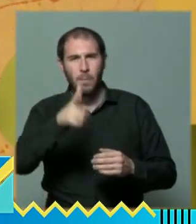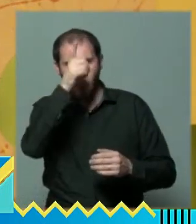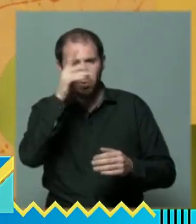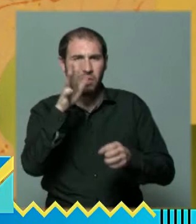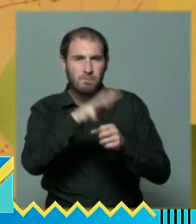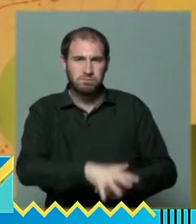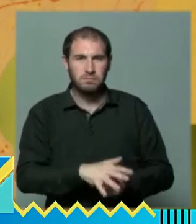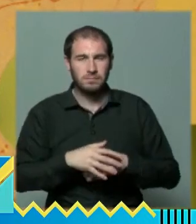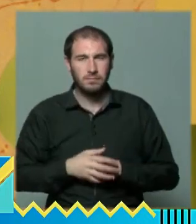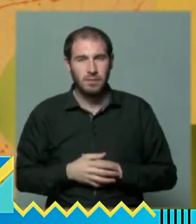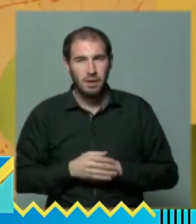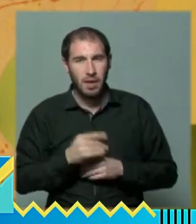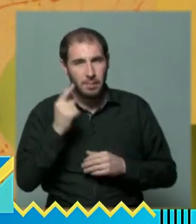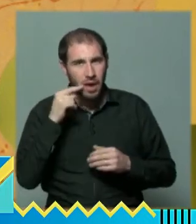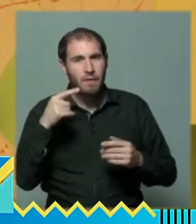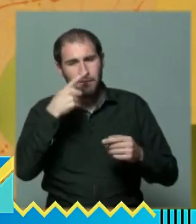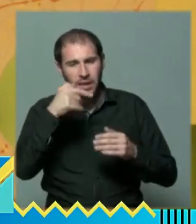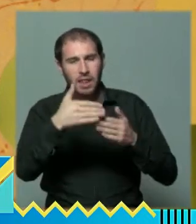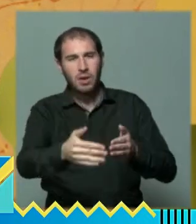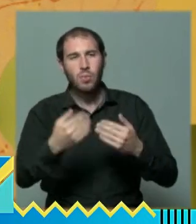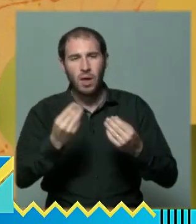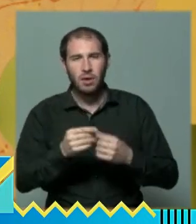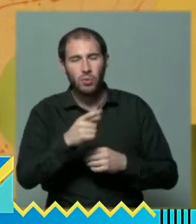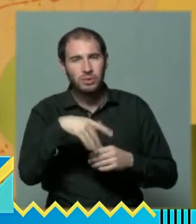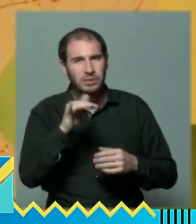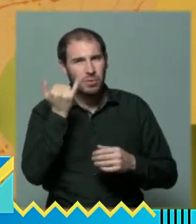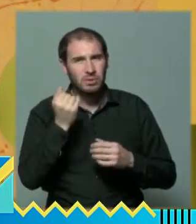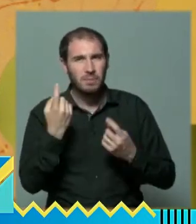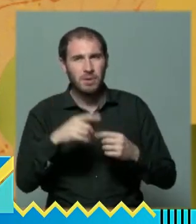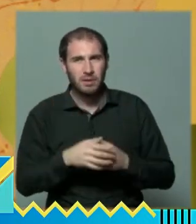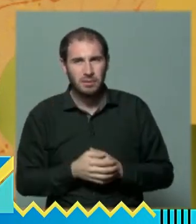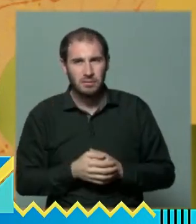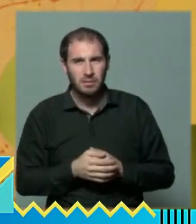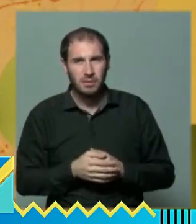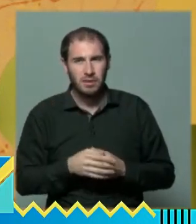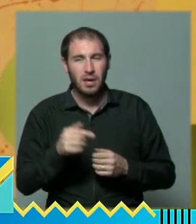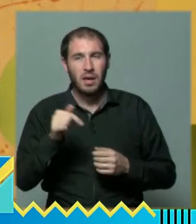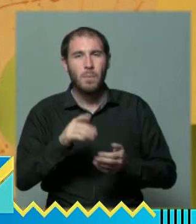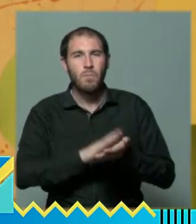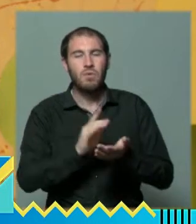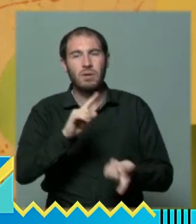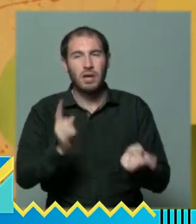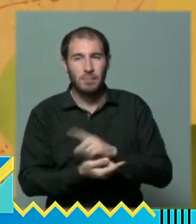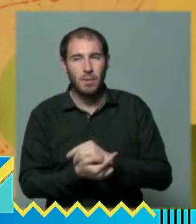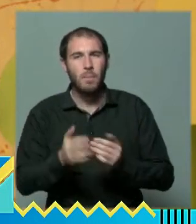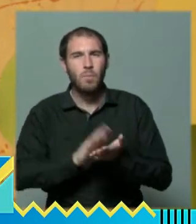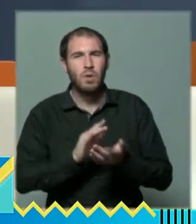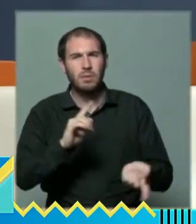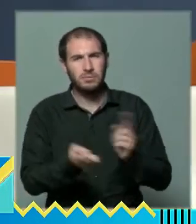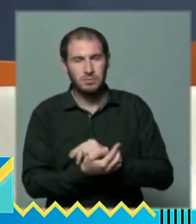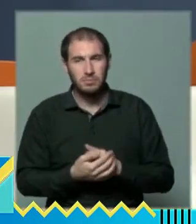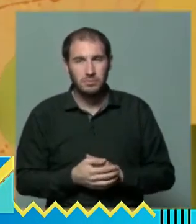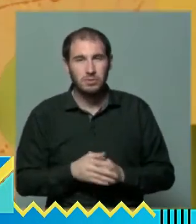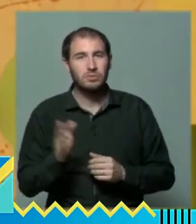opresivo. Y fíjense a lo que hemos llegado. No sé si ustedes se han dado cuenta, pero se ha invertido la carga de la prueba. La carga de la prueba es,